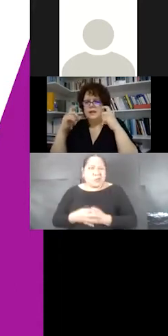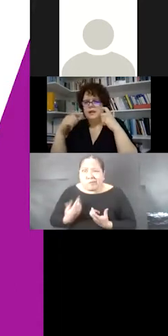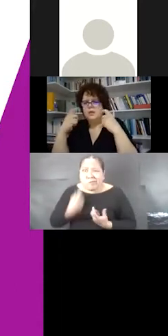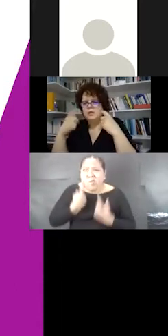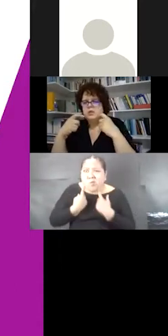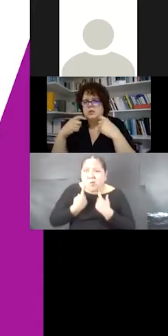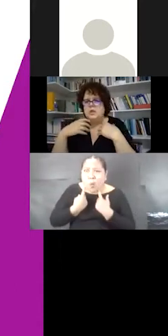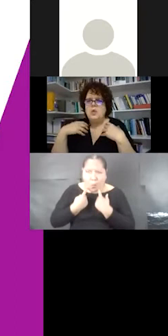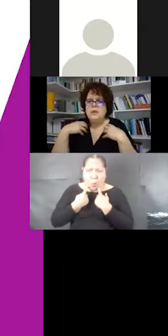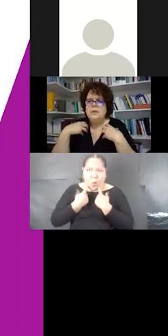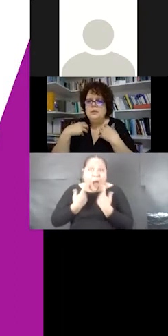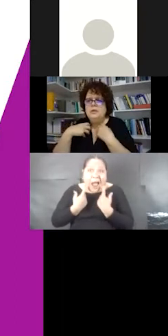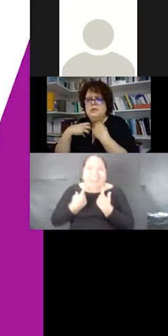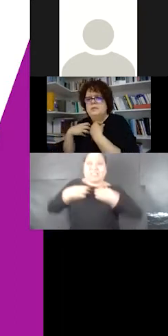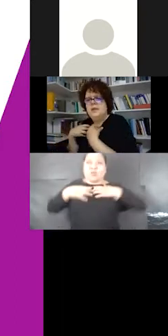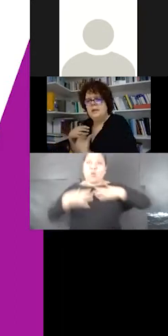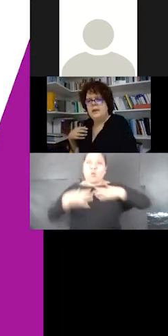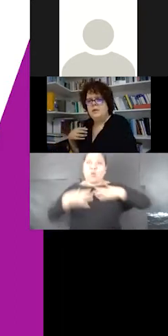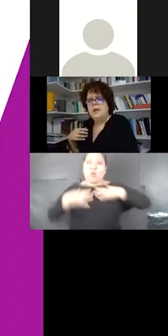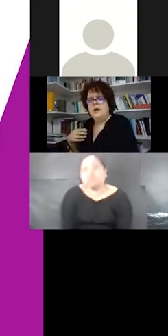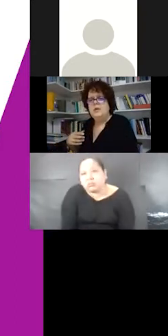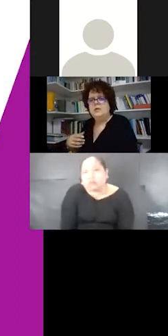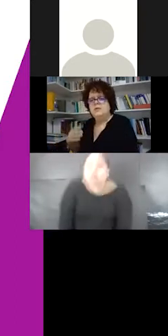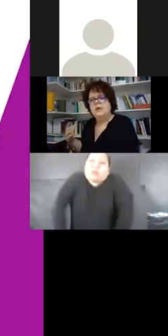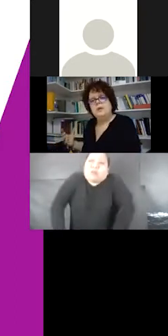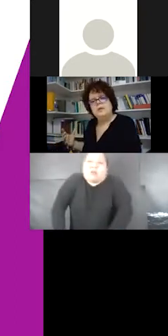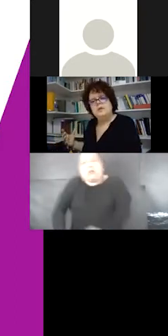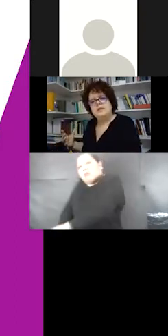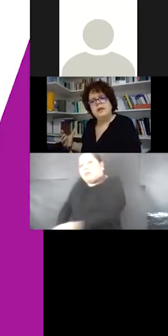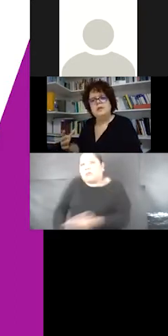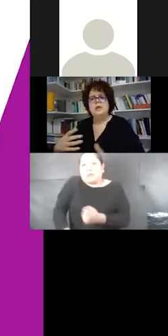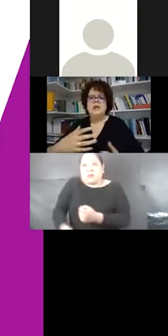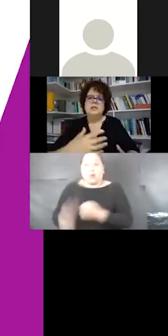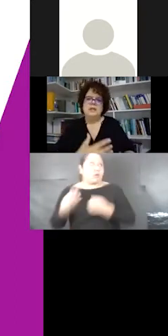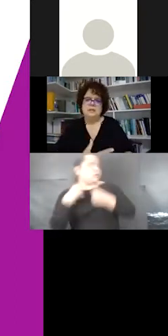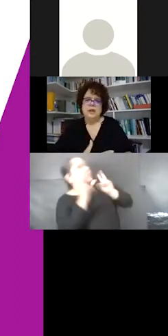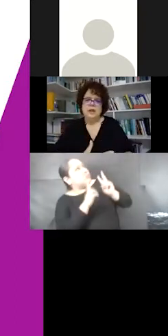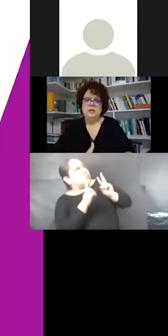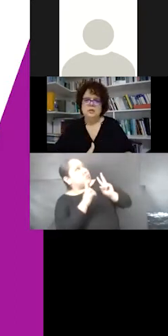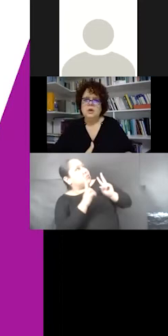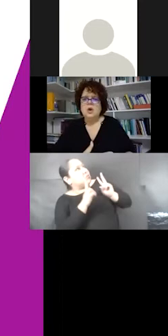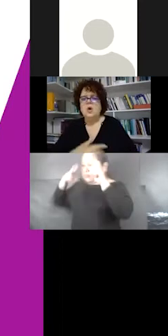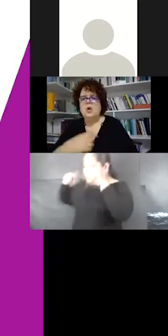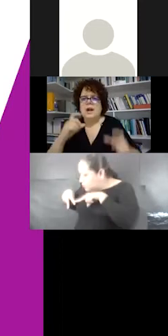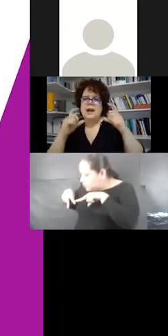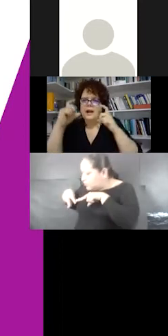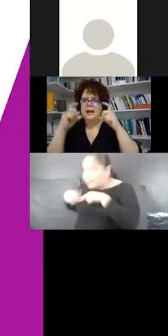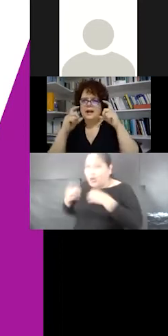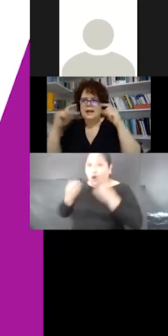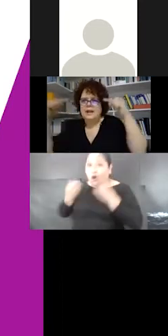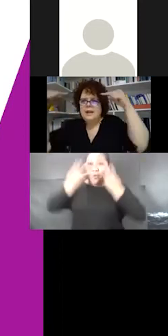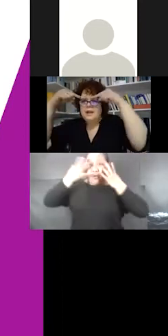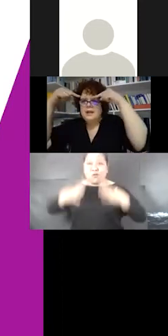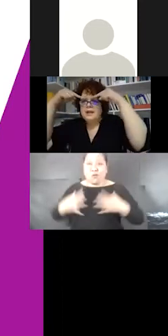cabeza, el rostro, el cuerpo, ¿no? Si gira para un lado, significa que una persona está hablando, si gira para el otro, o la